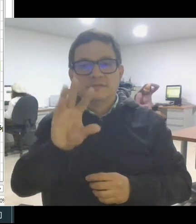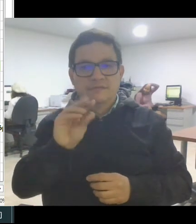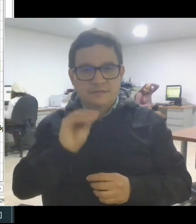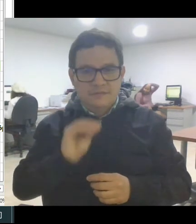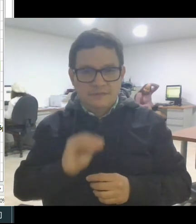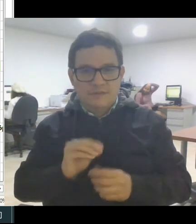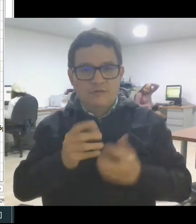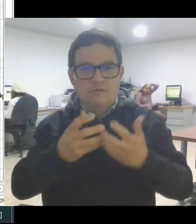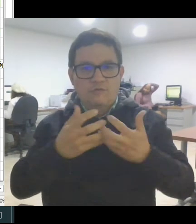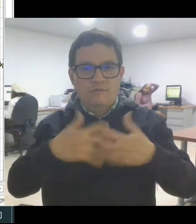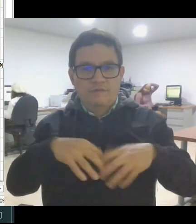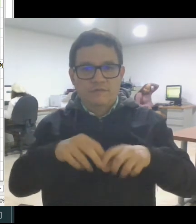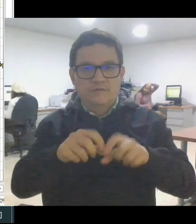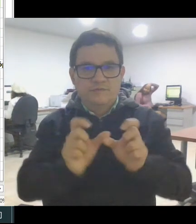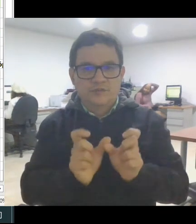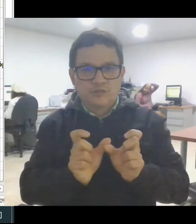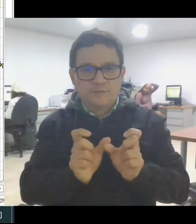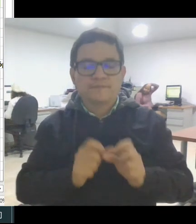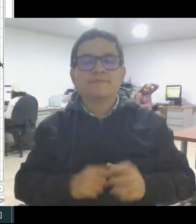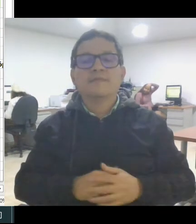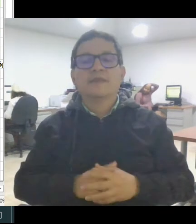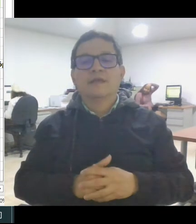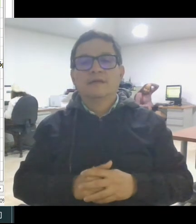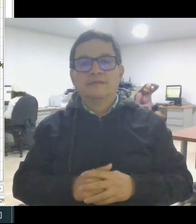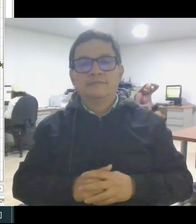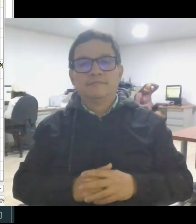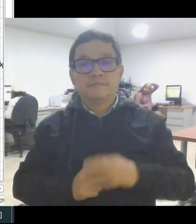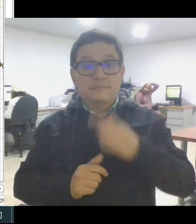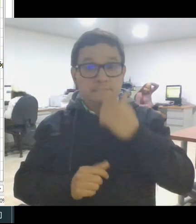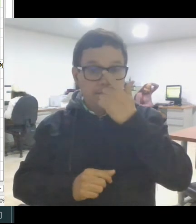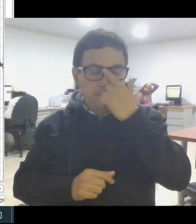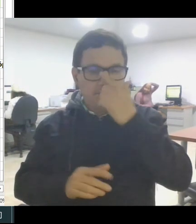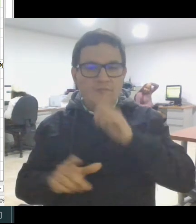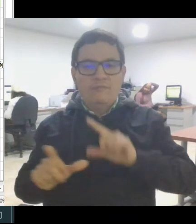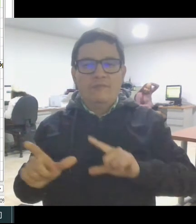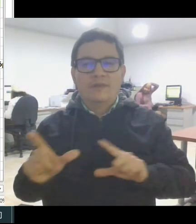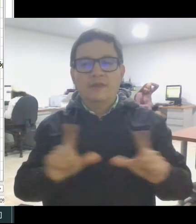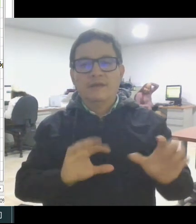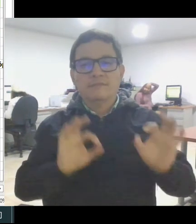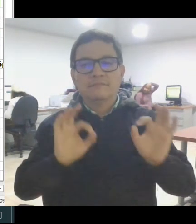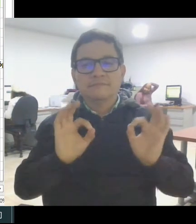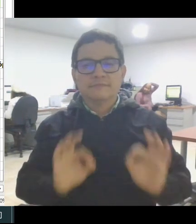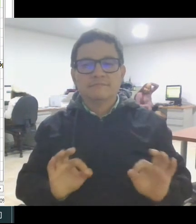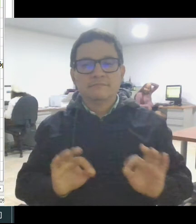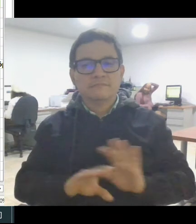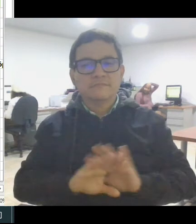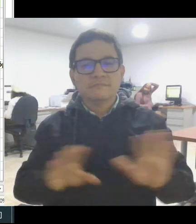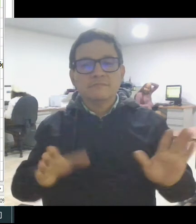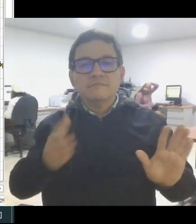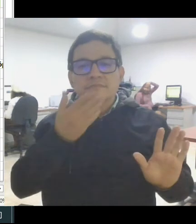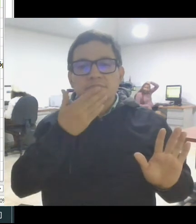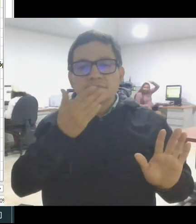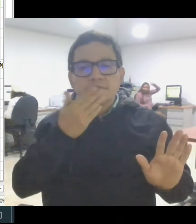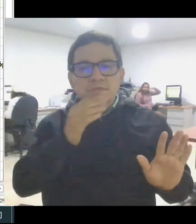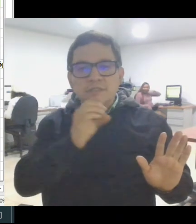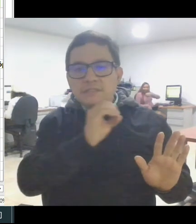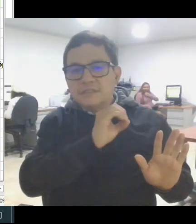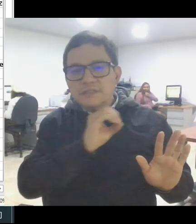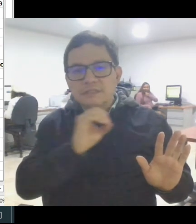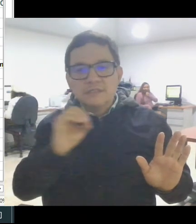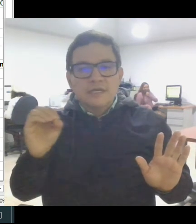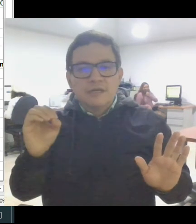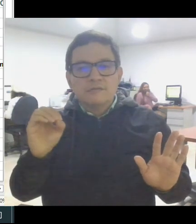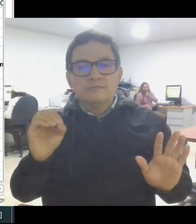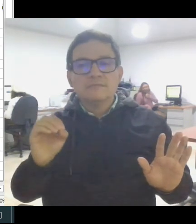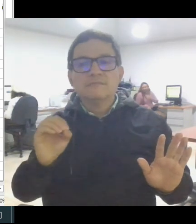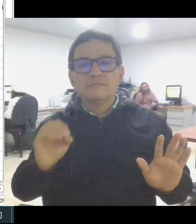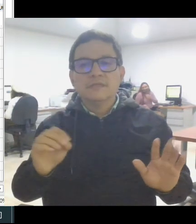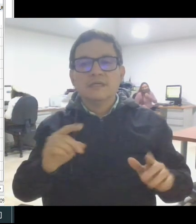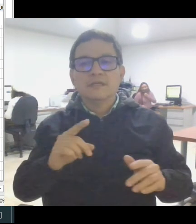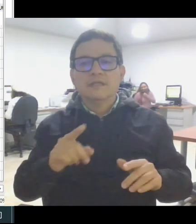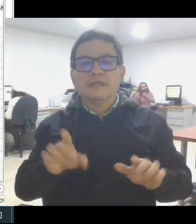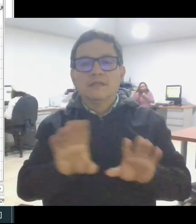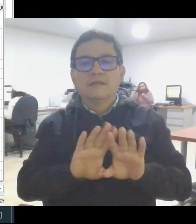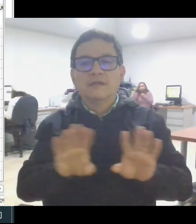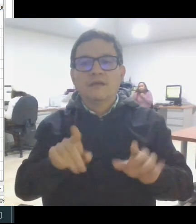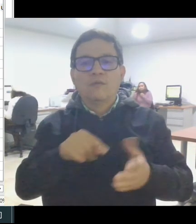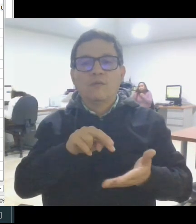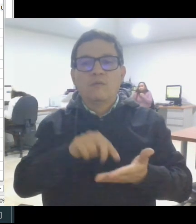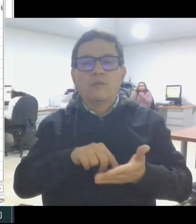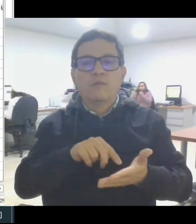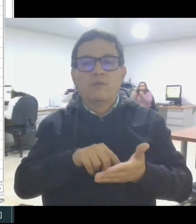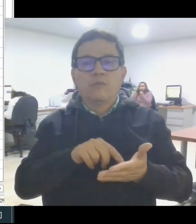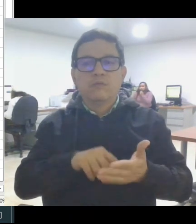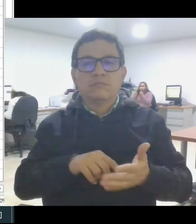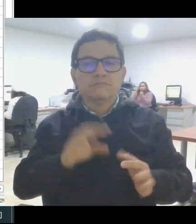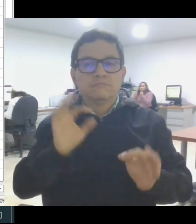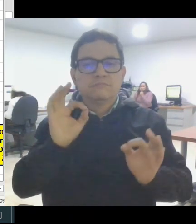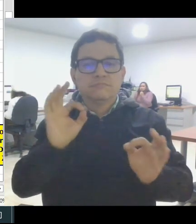función. Ahí ya hemos terminado porque estos valores están en ceros y tenemos la opción de